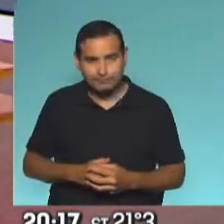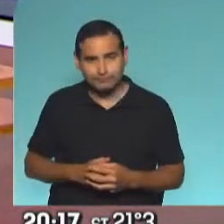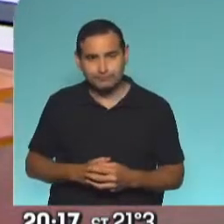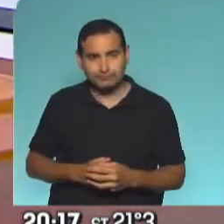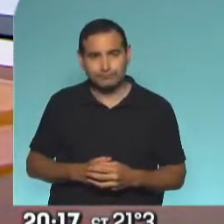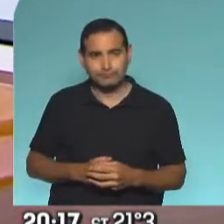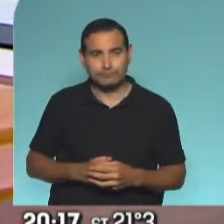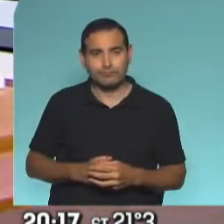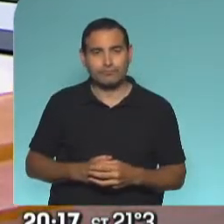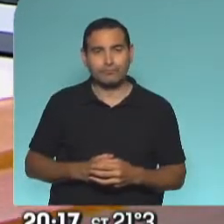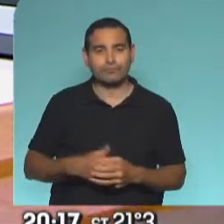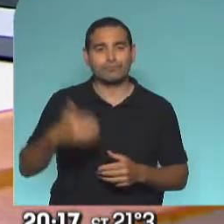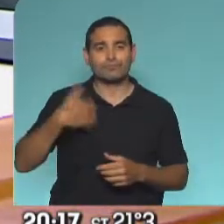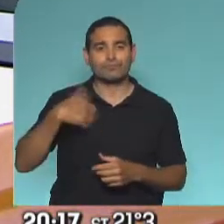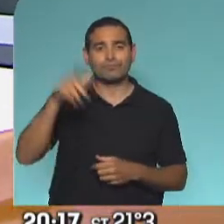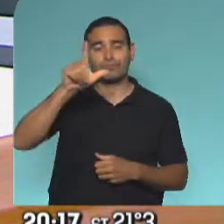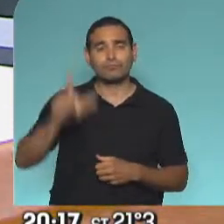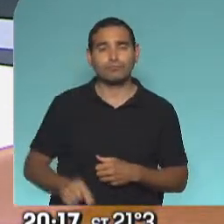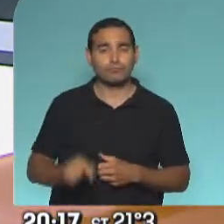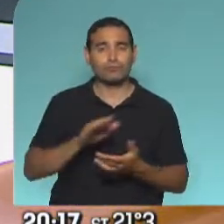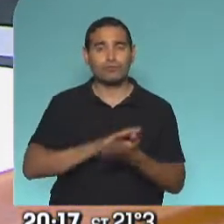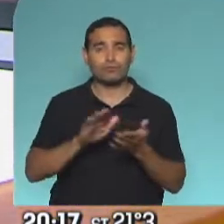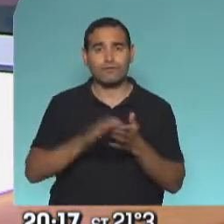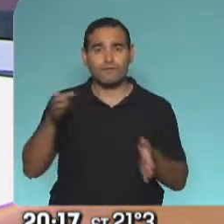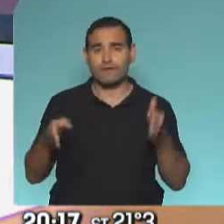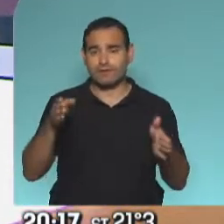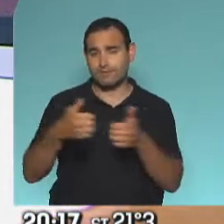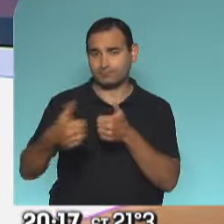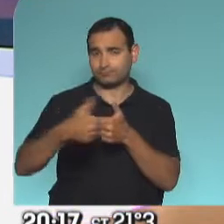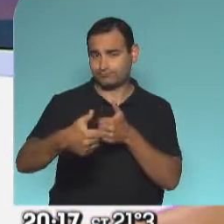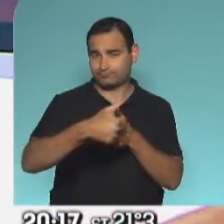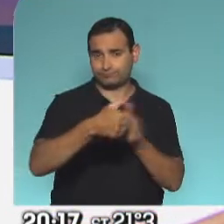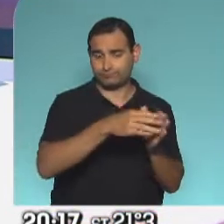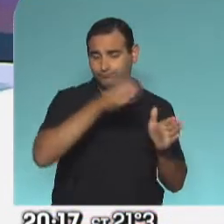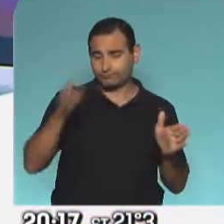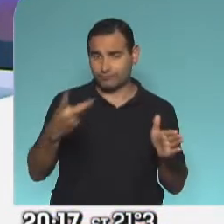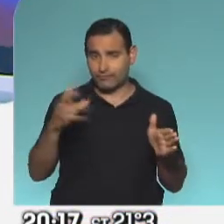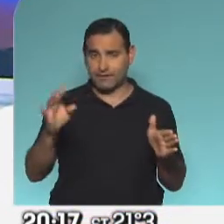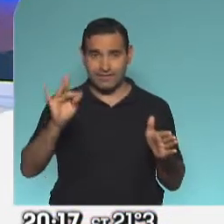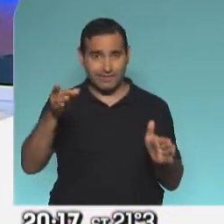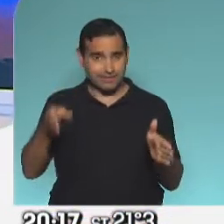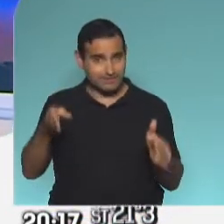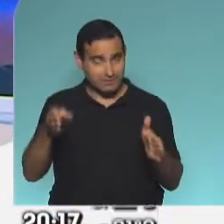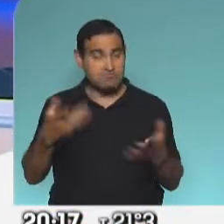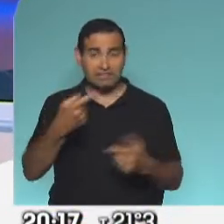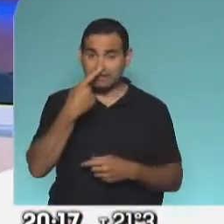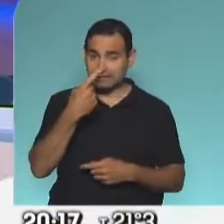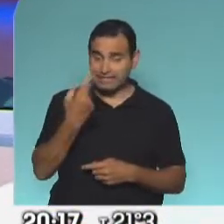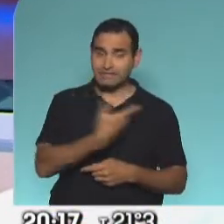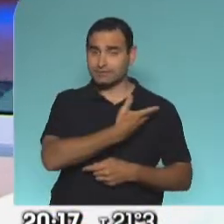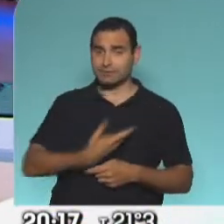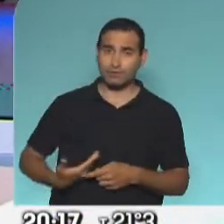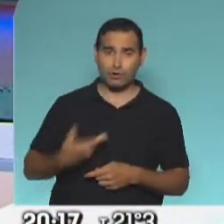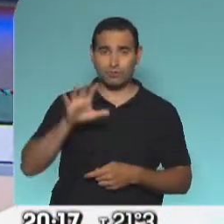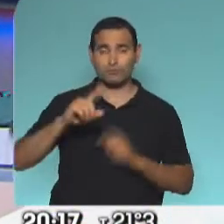Se inició en la República Argentina una nueva etapa del distanciamiento social que se va a extender hasta el próximo 20 de diciembre. Era interesante poder escuchar al gobernador de la provincia de